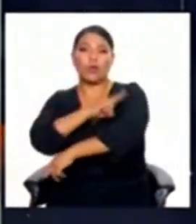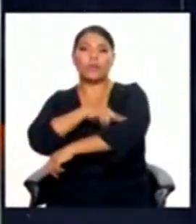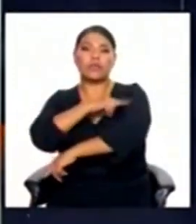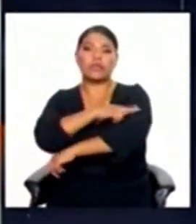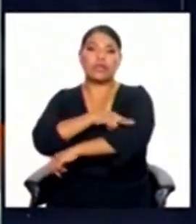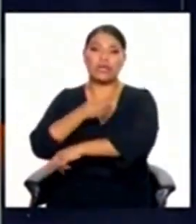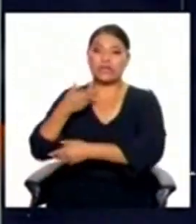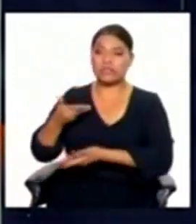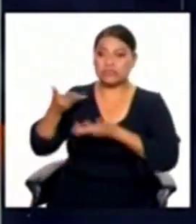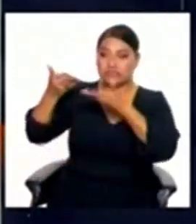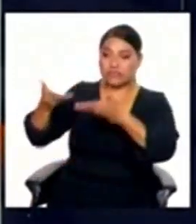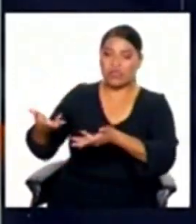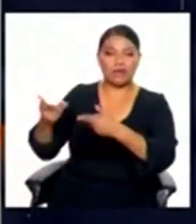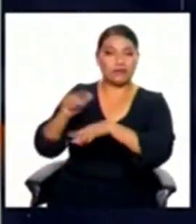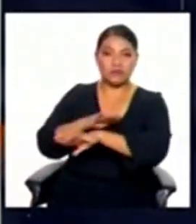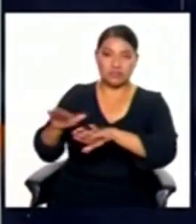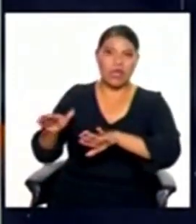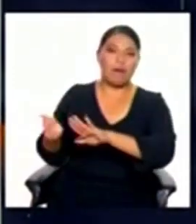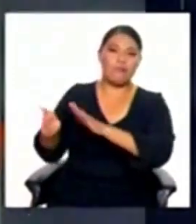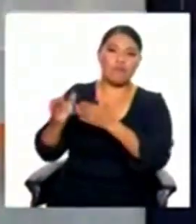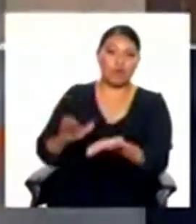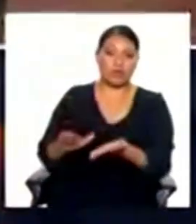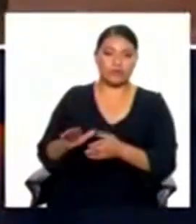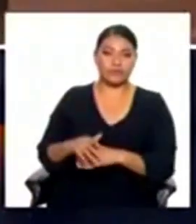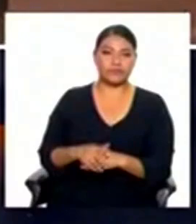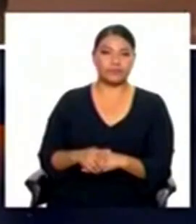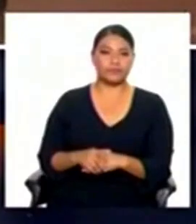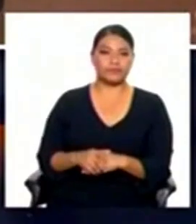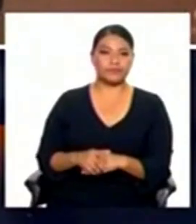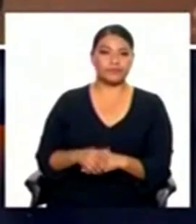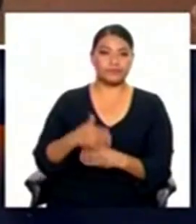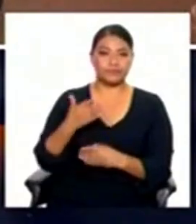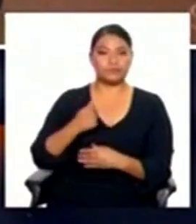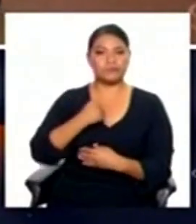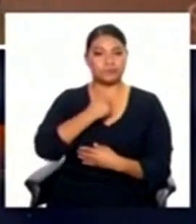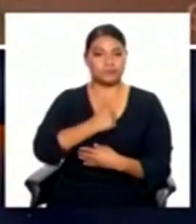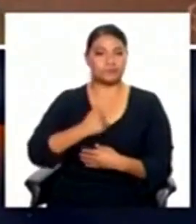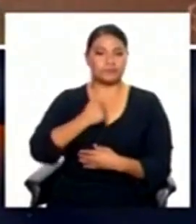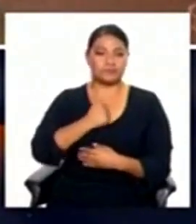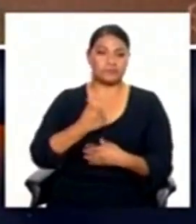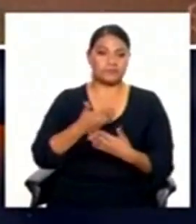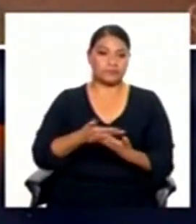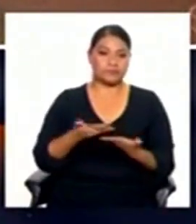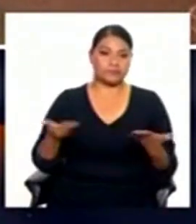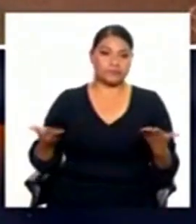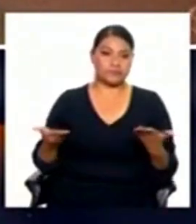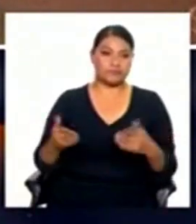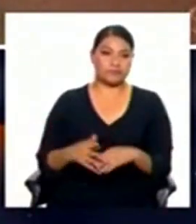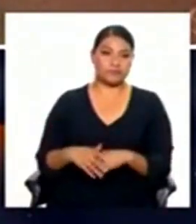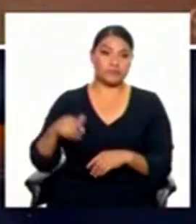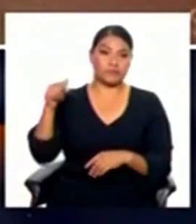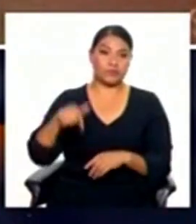cadáver. Esto es lo que está viviendo en el Perú, Gastón, Romy. Es lamentable, pero es una